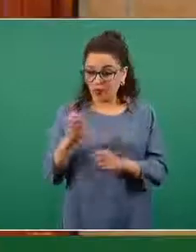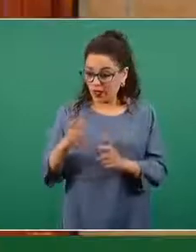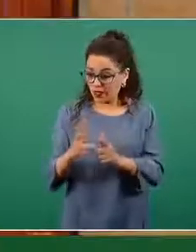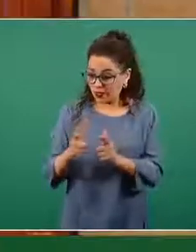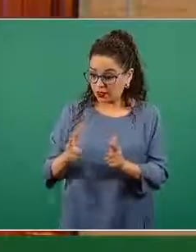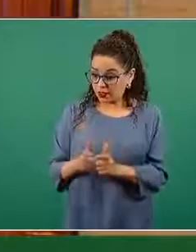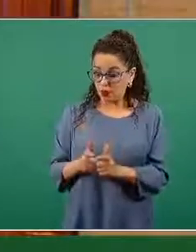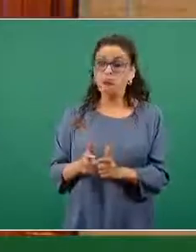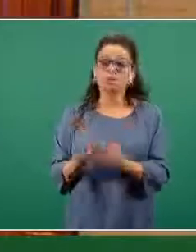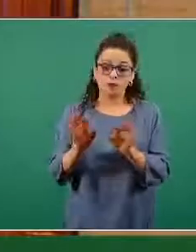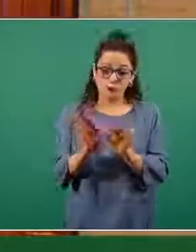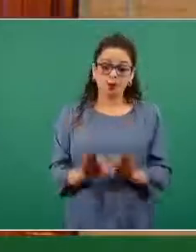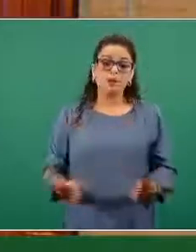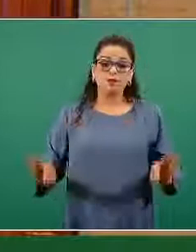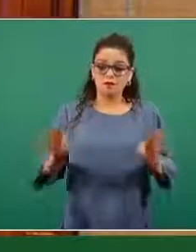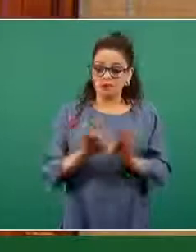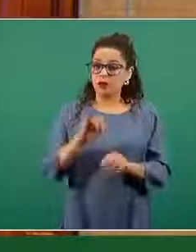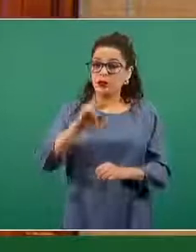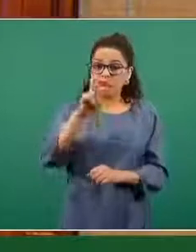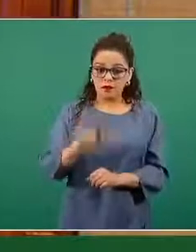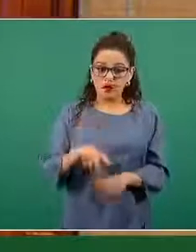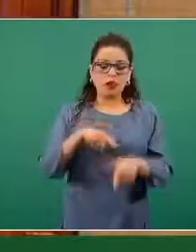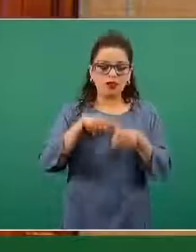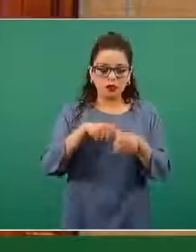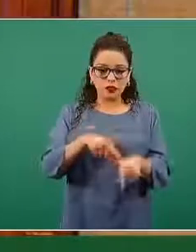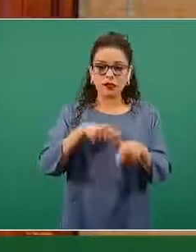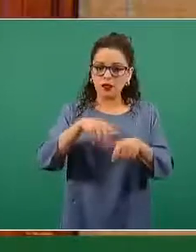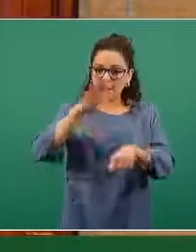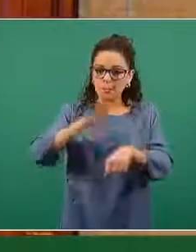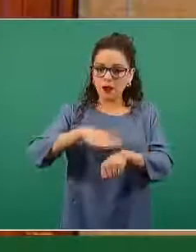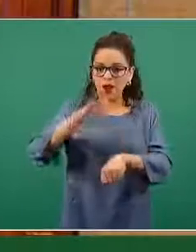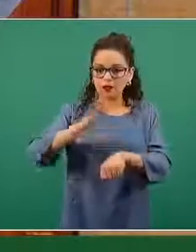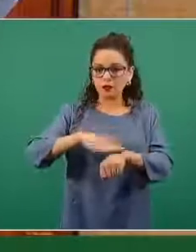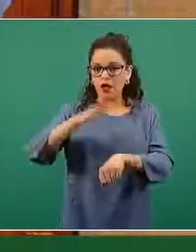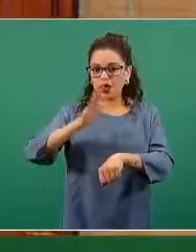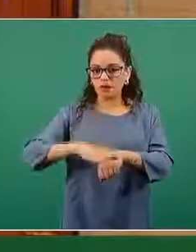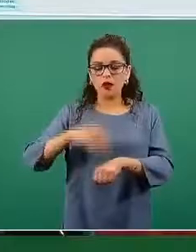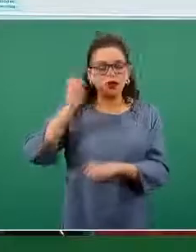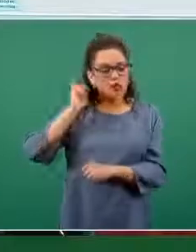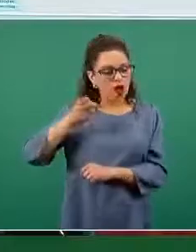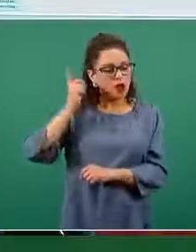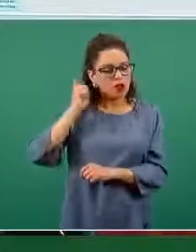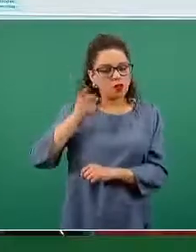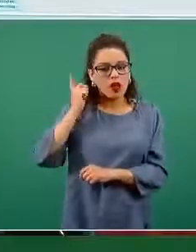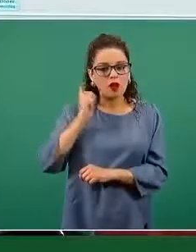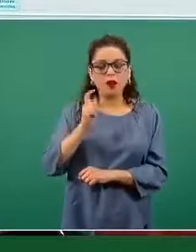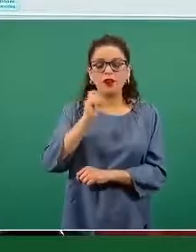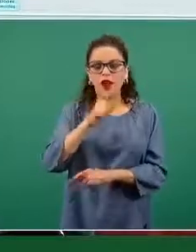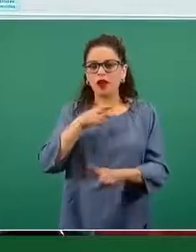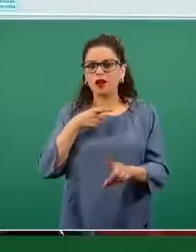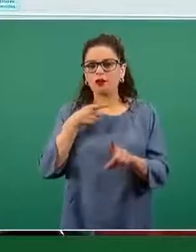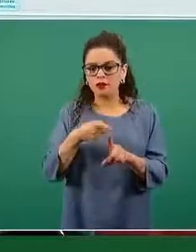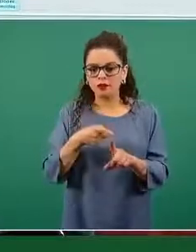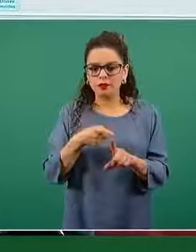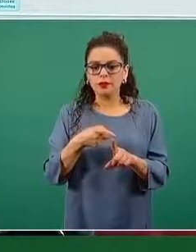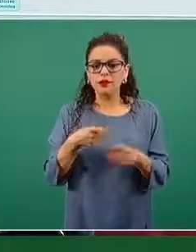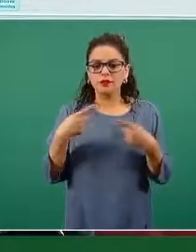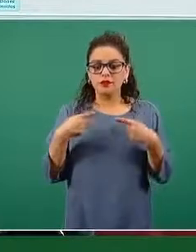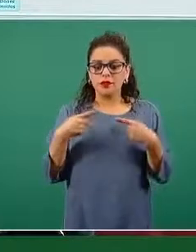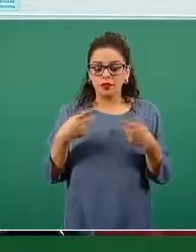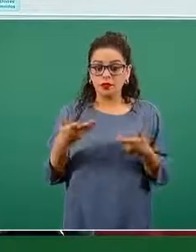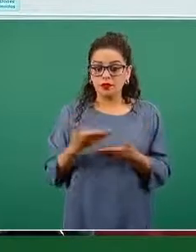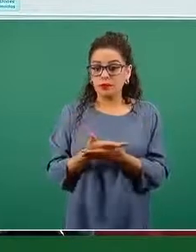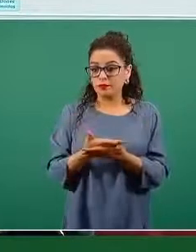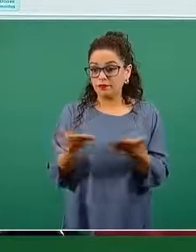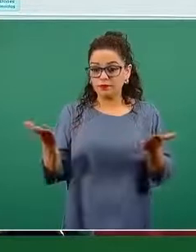el que queremos sí que día con día siga creciendo porque precisamente representan a las personas en donde esperamos